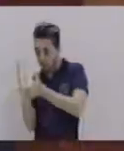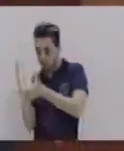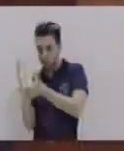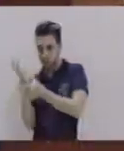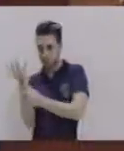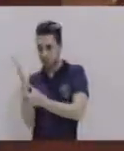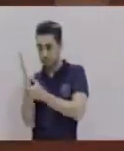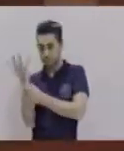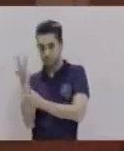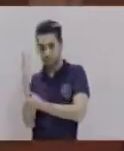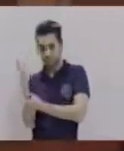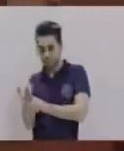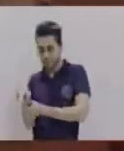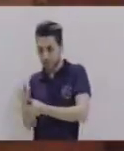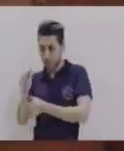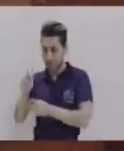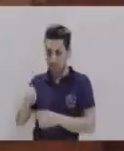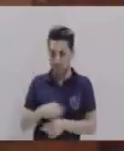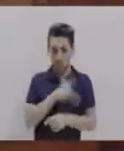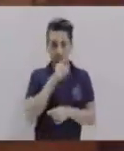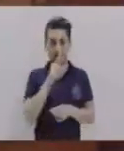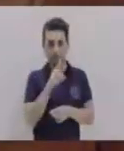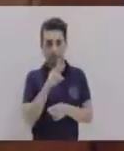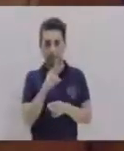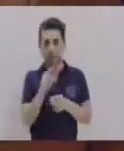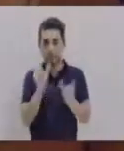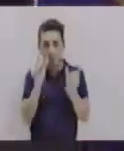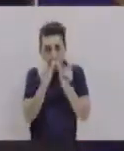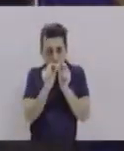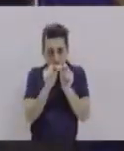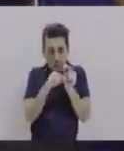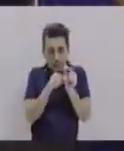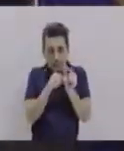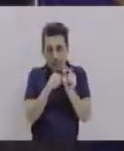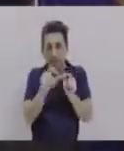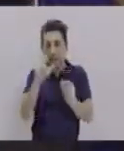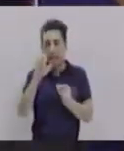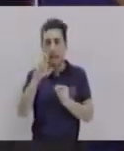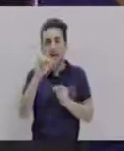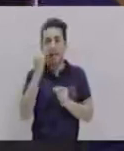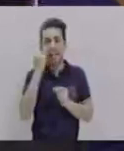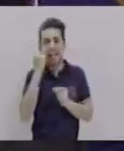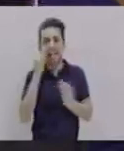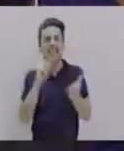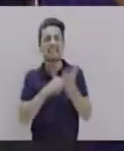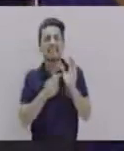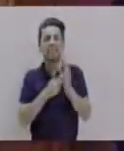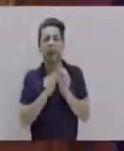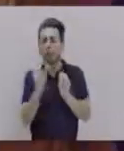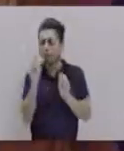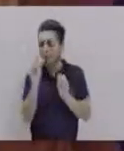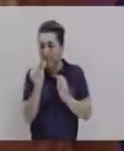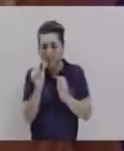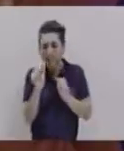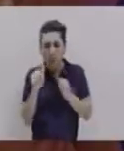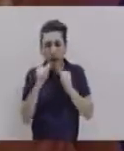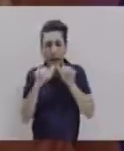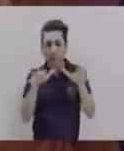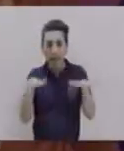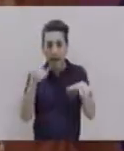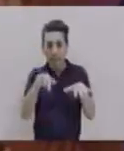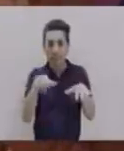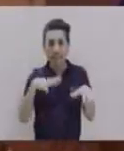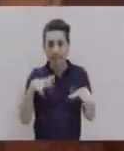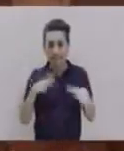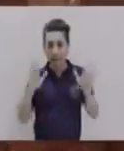algas. Los segundos van a ser el krill o el zooplancton. ¿Cuáles son los krill? Los krill son los pequeños animales que